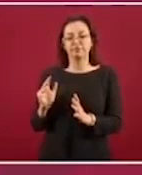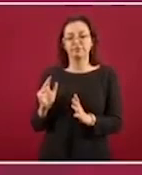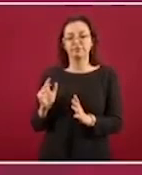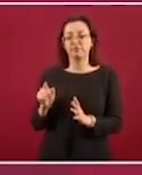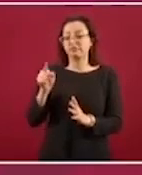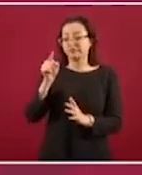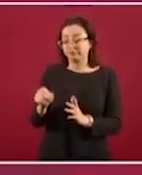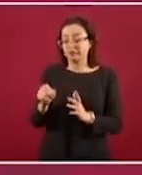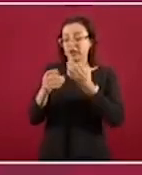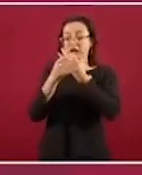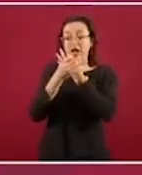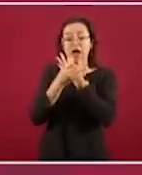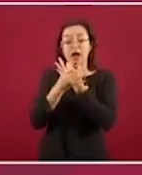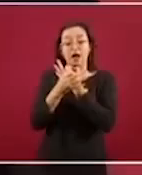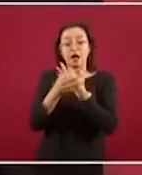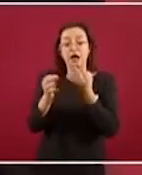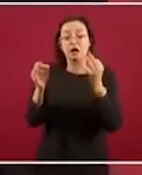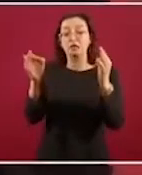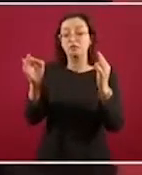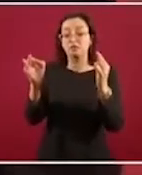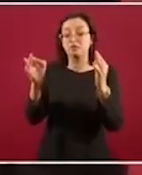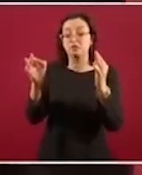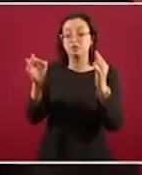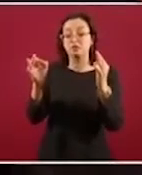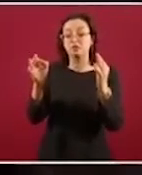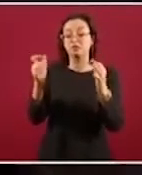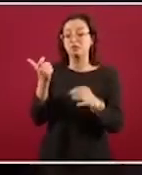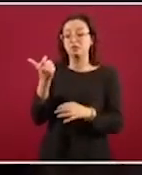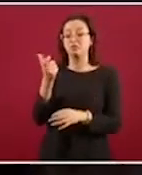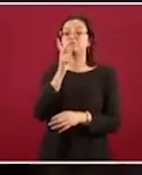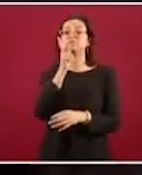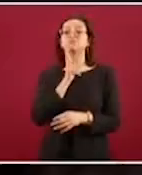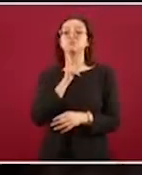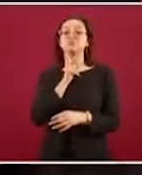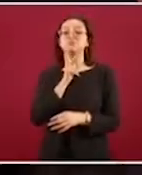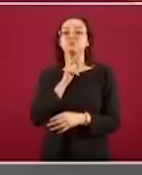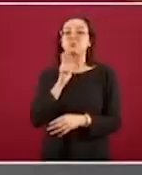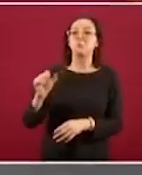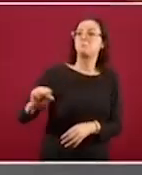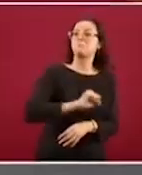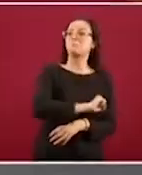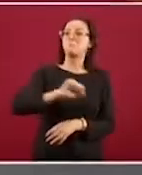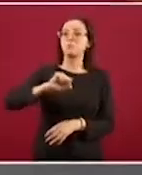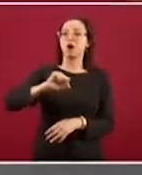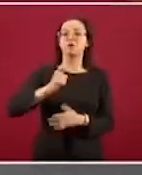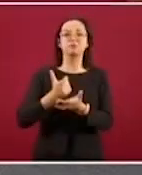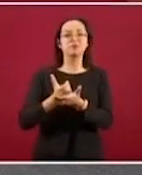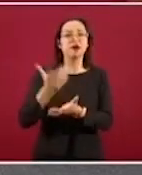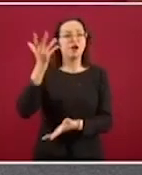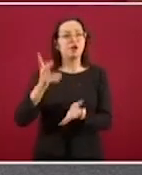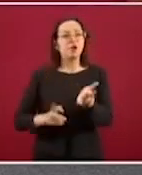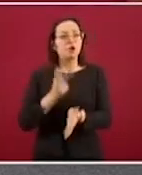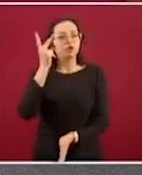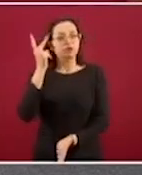ese mensaje, el precio del petróleo se fue para arriba. Luego